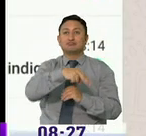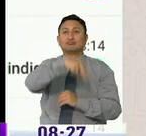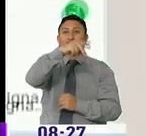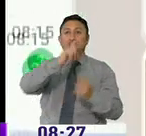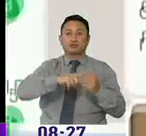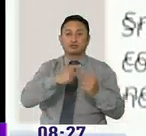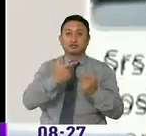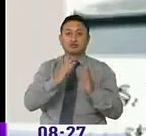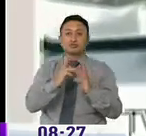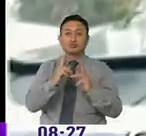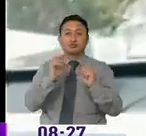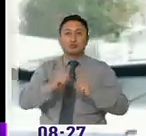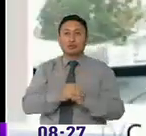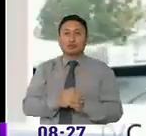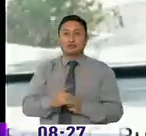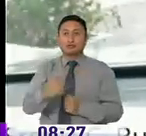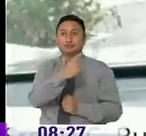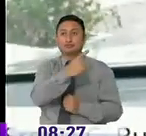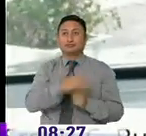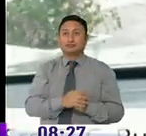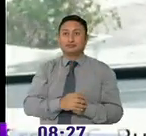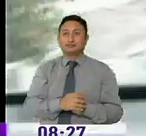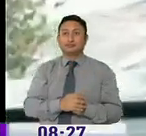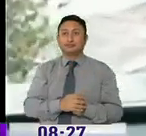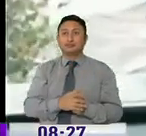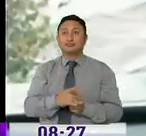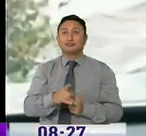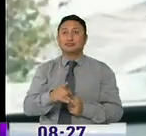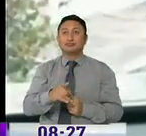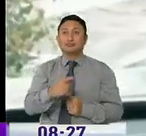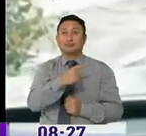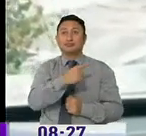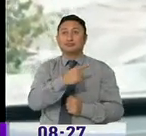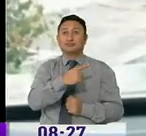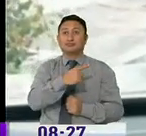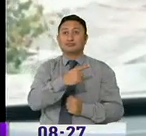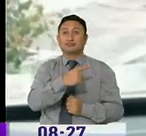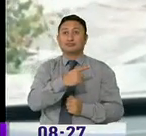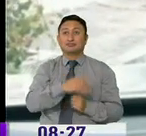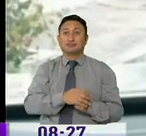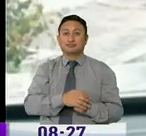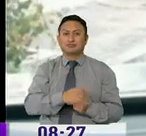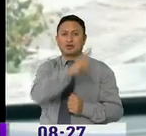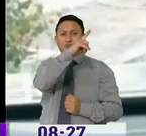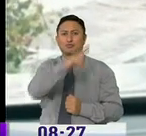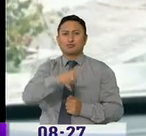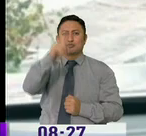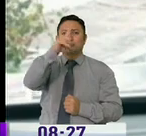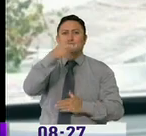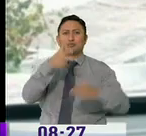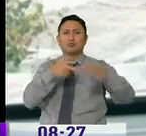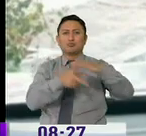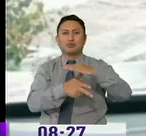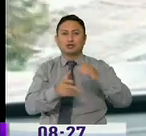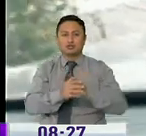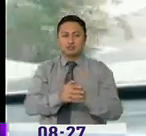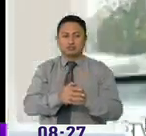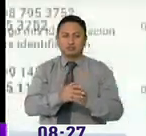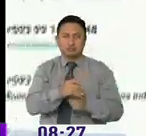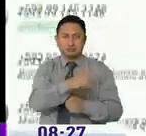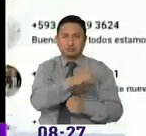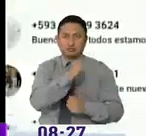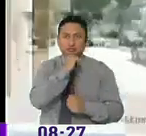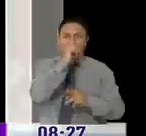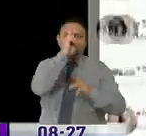Ojalá podamos hacer algo. Vean esto, no parquear. Vean cómo se parquea este señor. Qué falta de respeto hacia sus congéneres, ¿no?